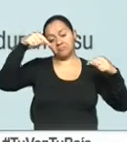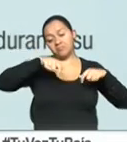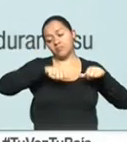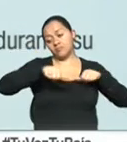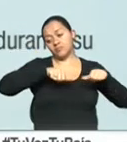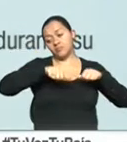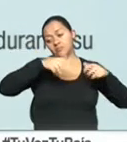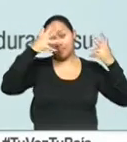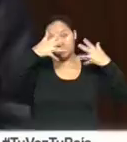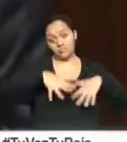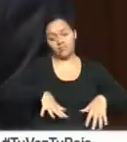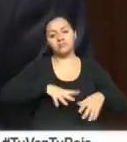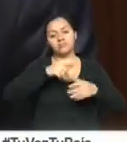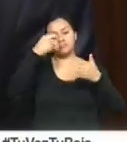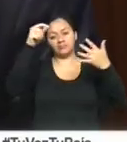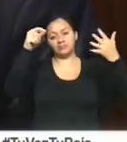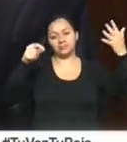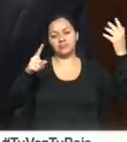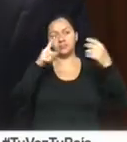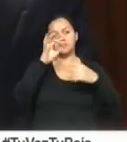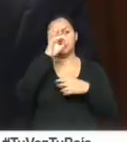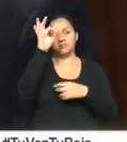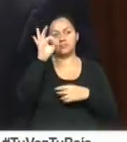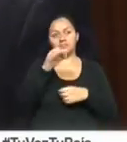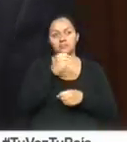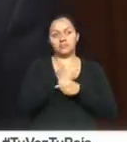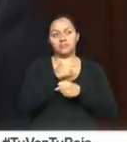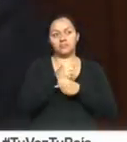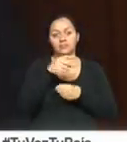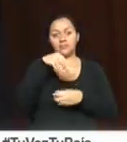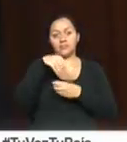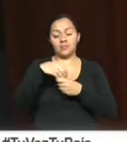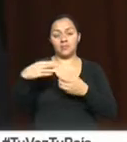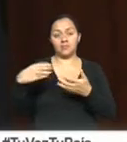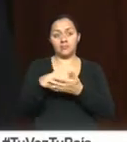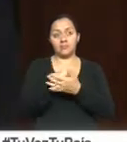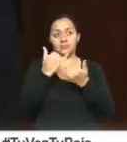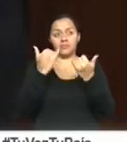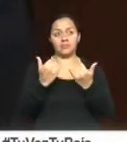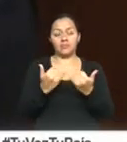100% operativa. El ahorro